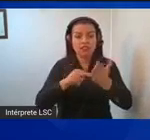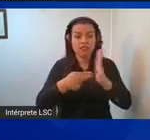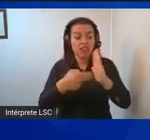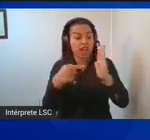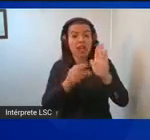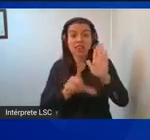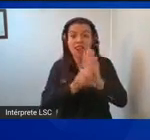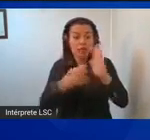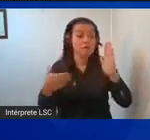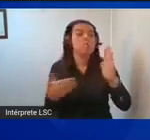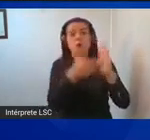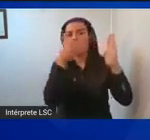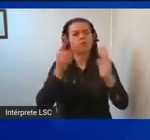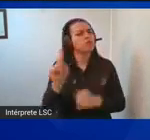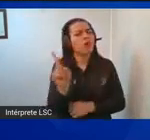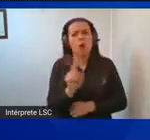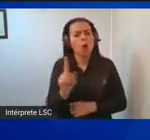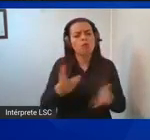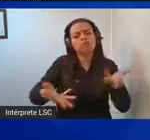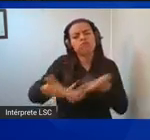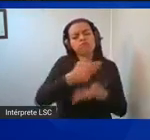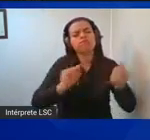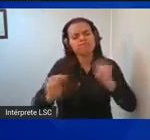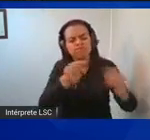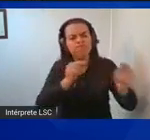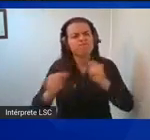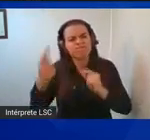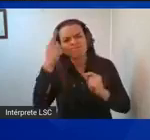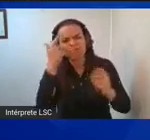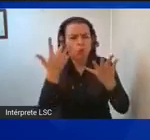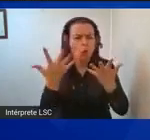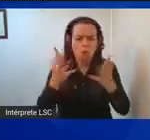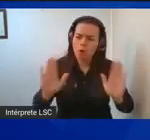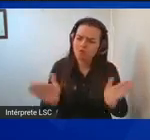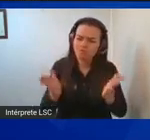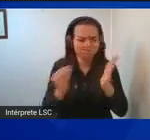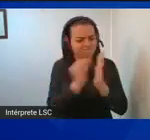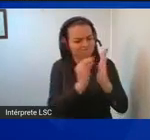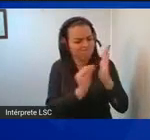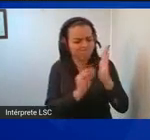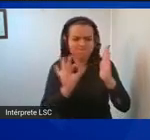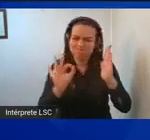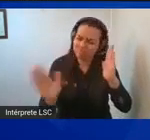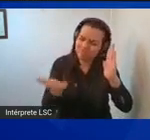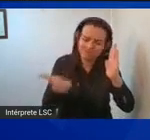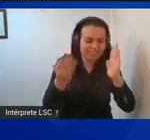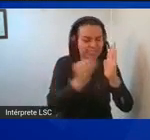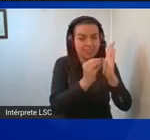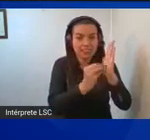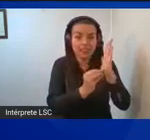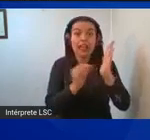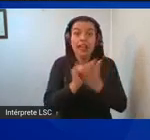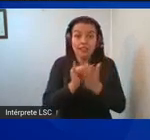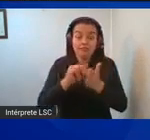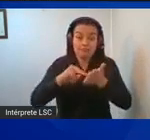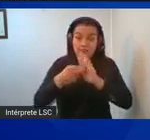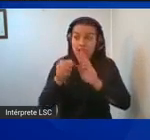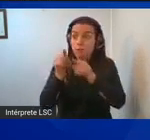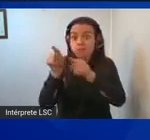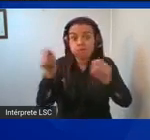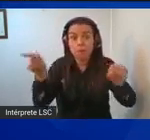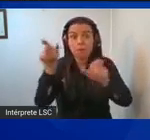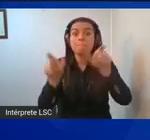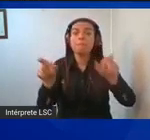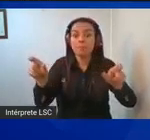buscando siempre era poderlo enriquecer, mejorar, y yo lo que creo es que siempre lo que encontramos es voluntad, gente con ganas